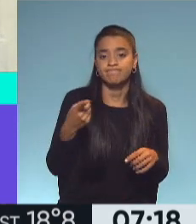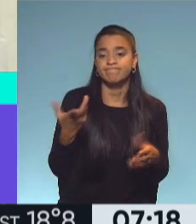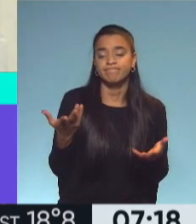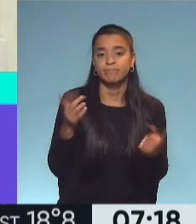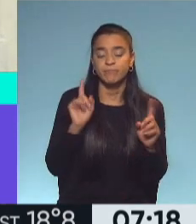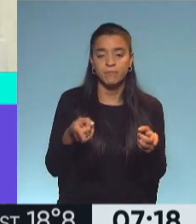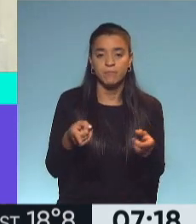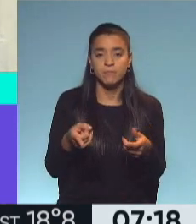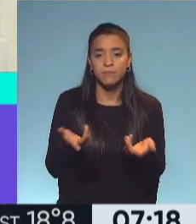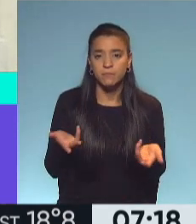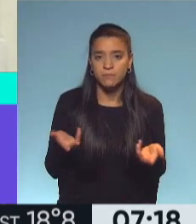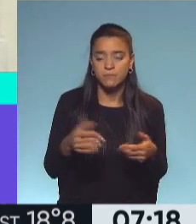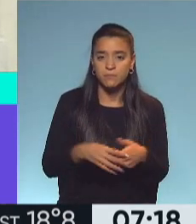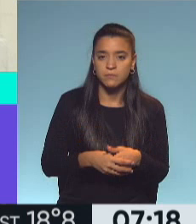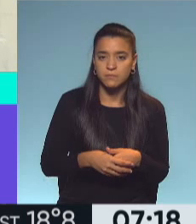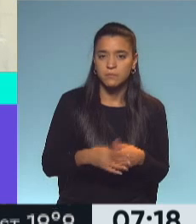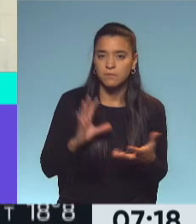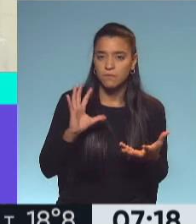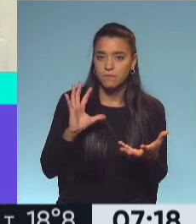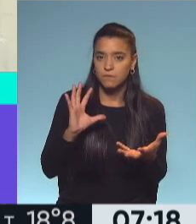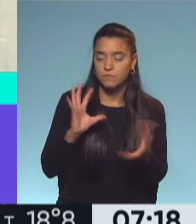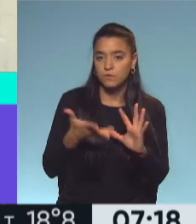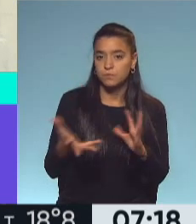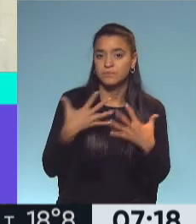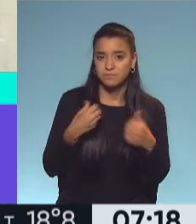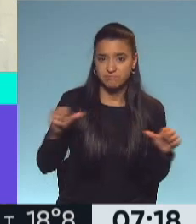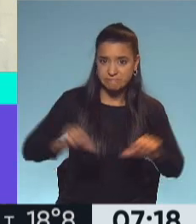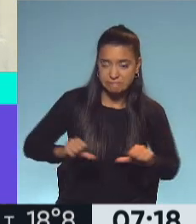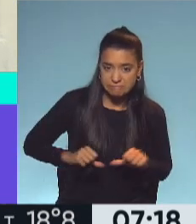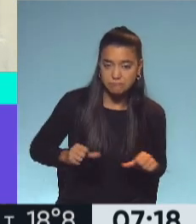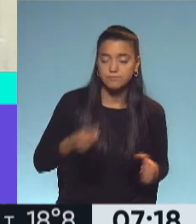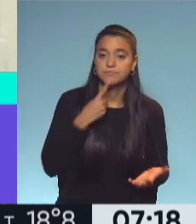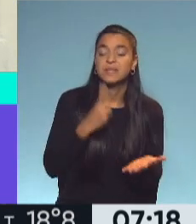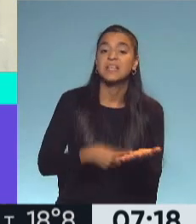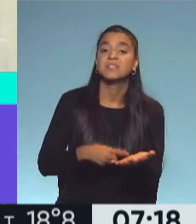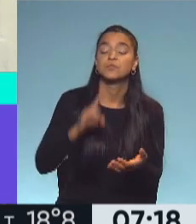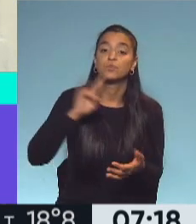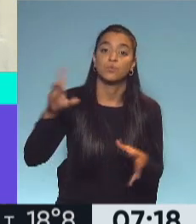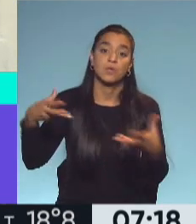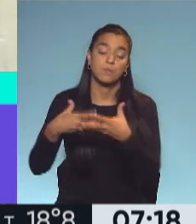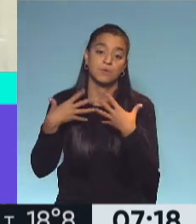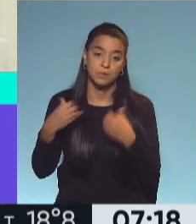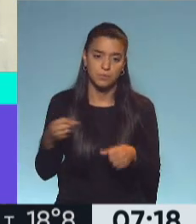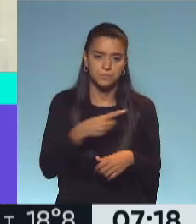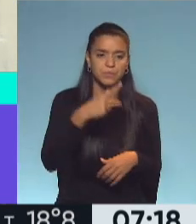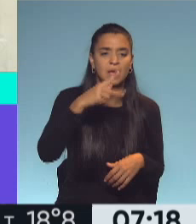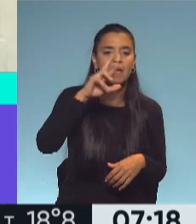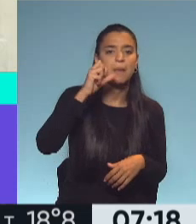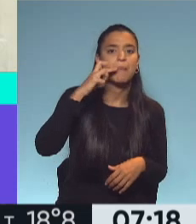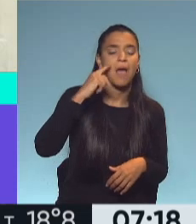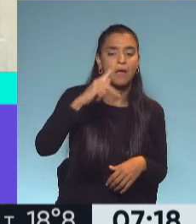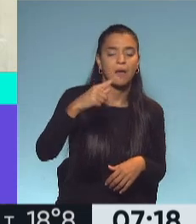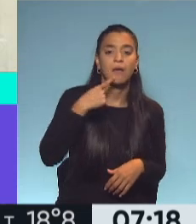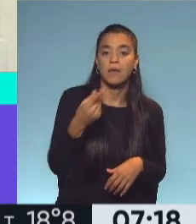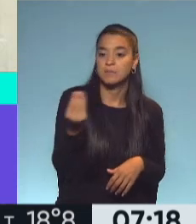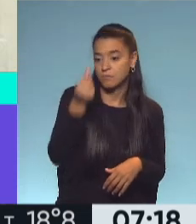además de una manera tan perjudicial para la salud las decisiones que toman desde el equipo sanitario, ¿no? Kreplak, usted nos dejó durante